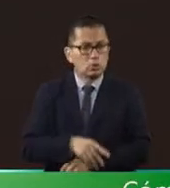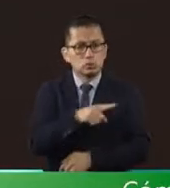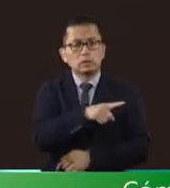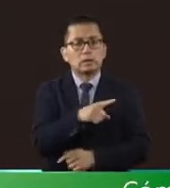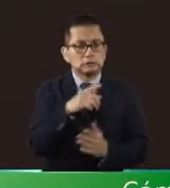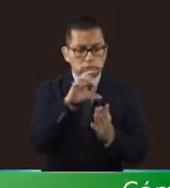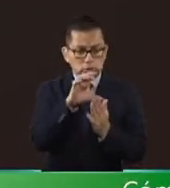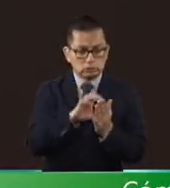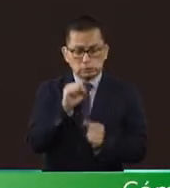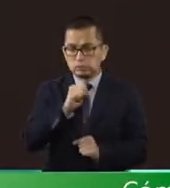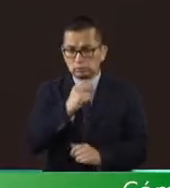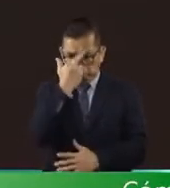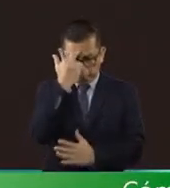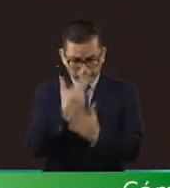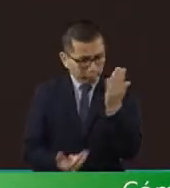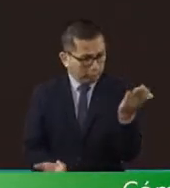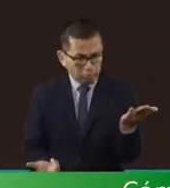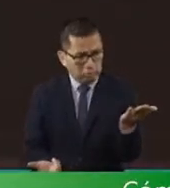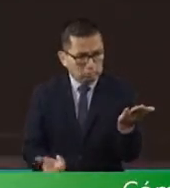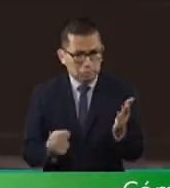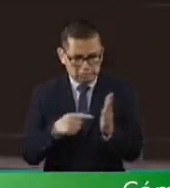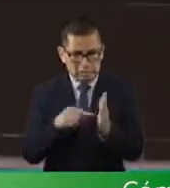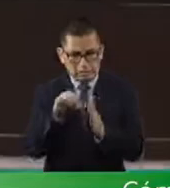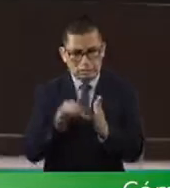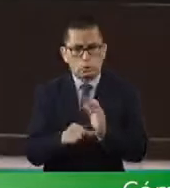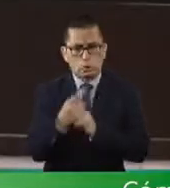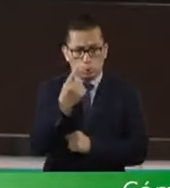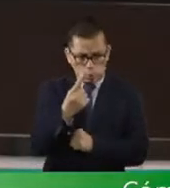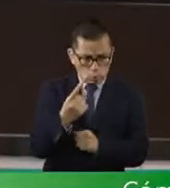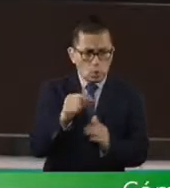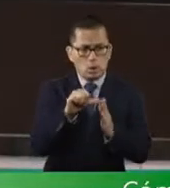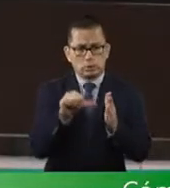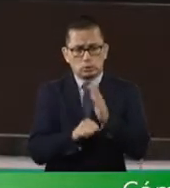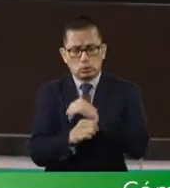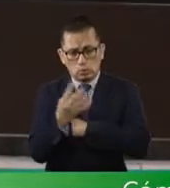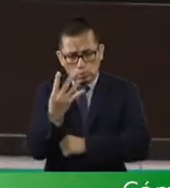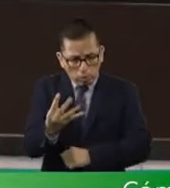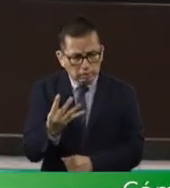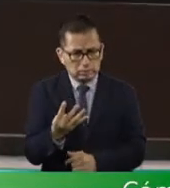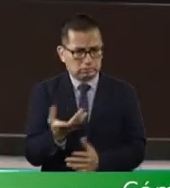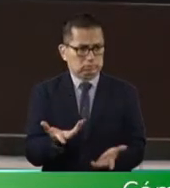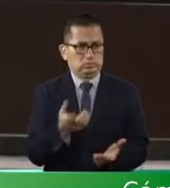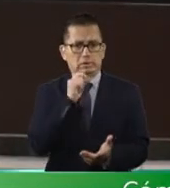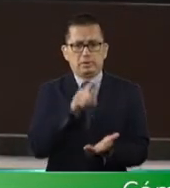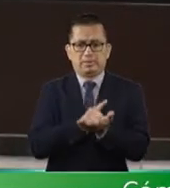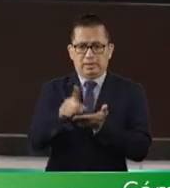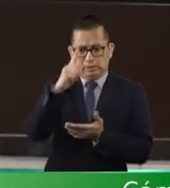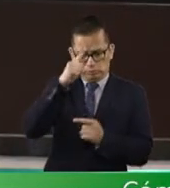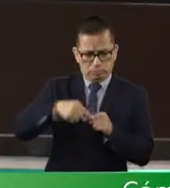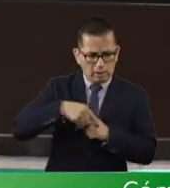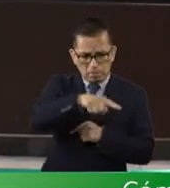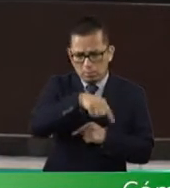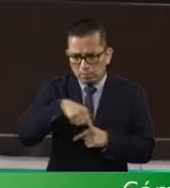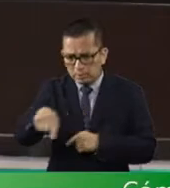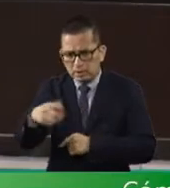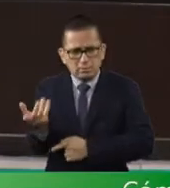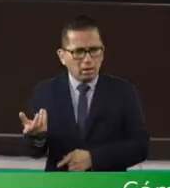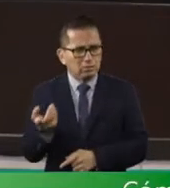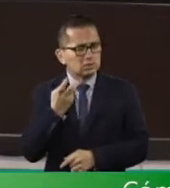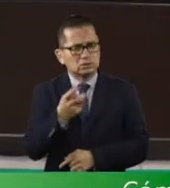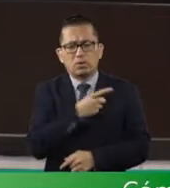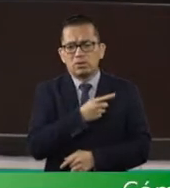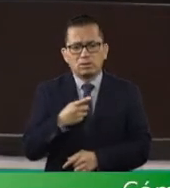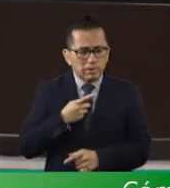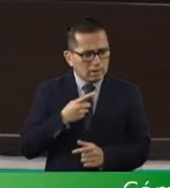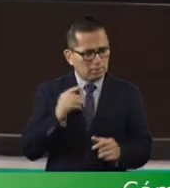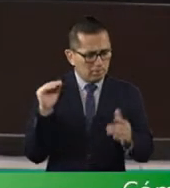constitución del primero constitucional del cuarto constitucional del derecho a la movilidad que requiere una política de